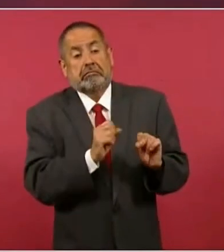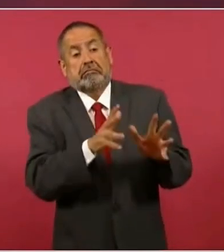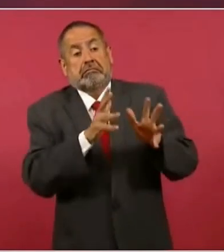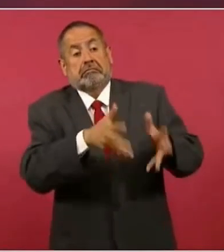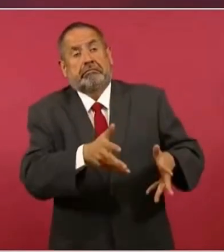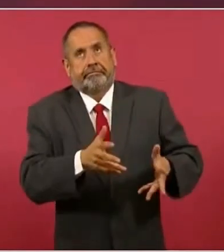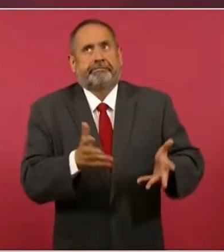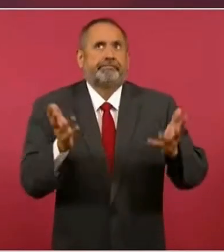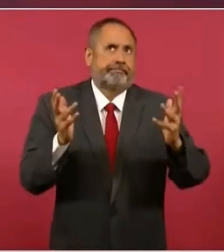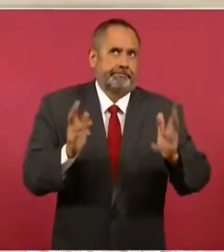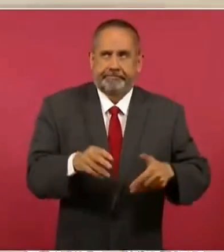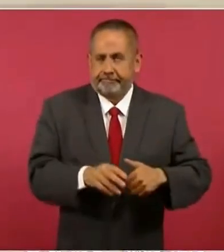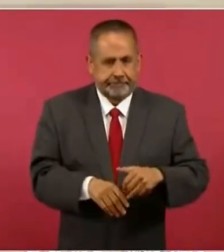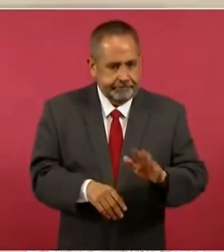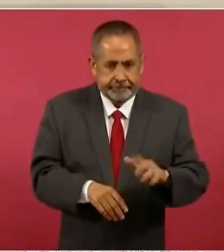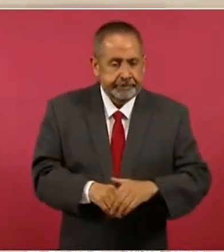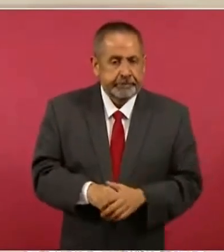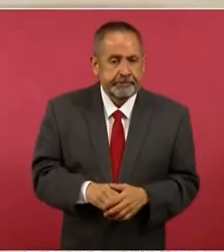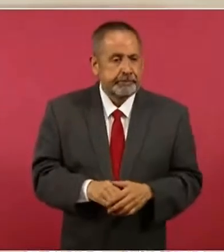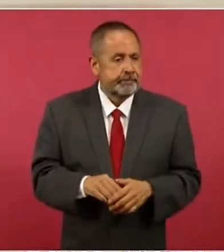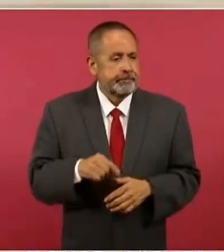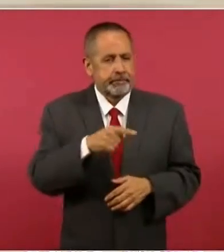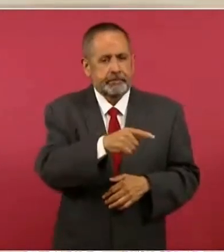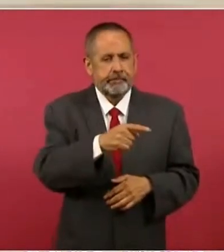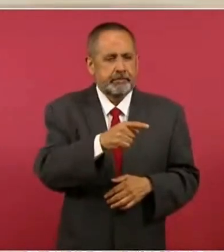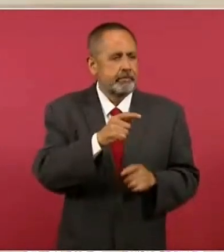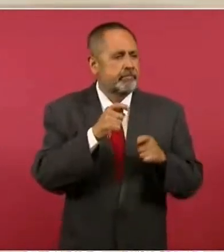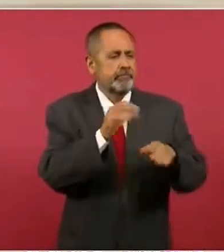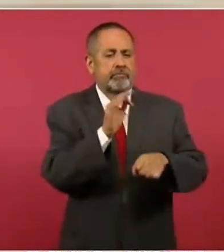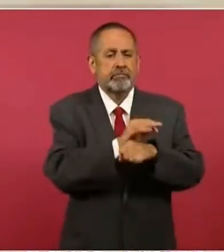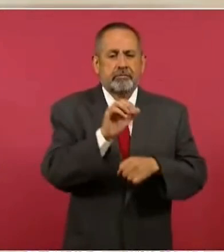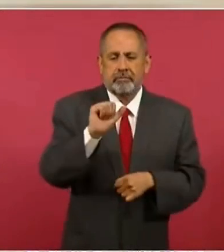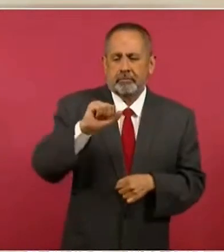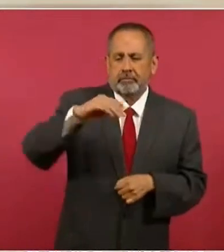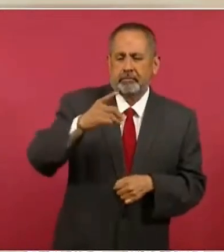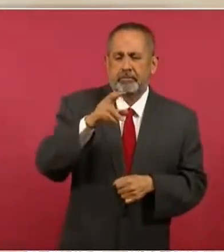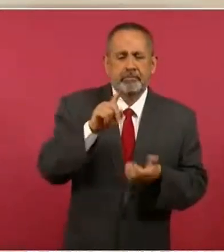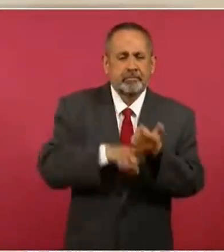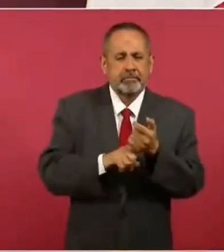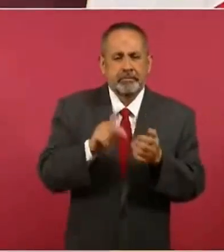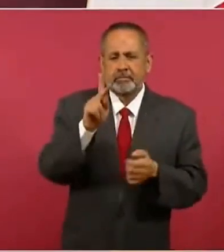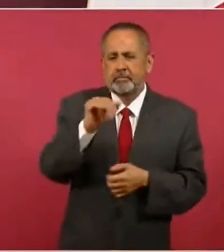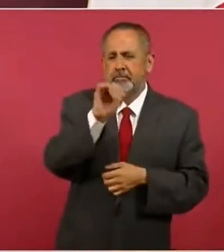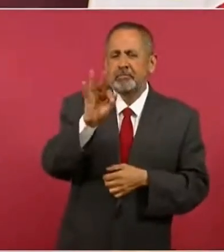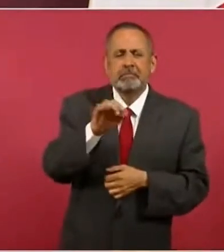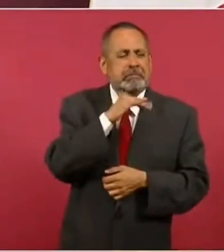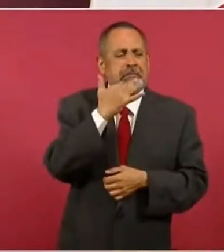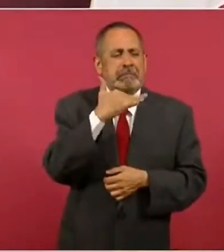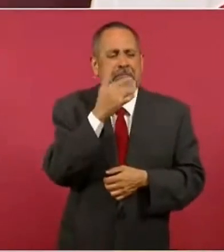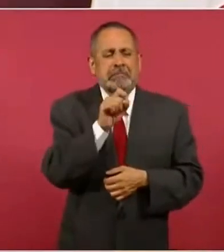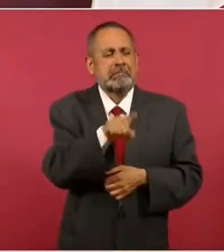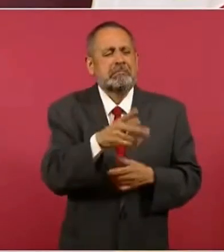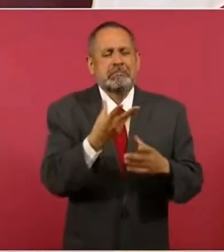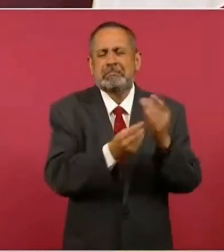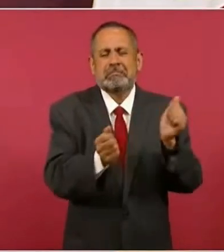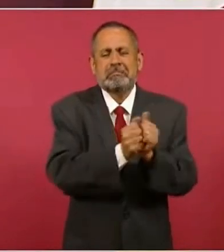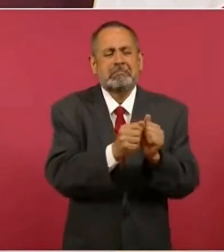Este Entonces le dan un Amparo los del poder judicial que son lo mismo